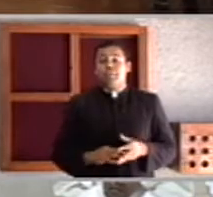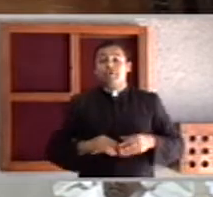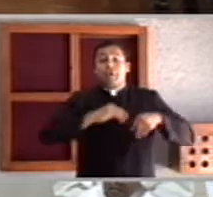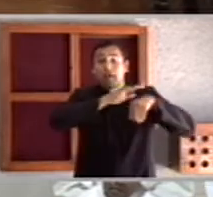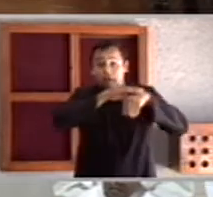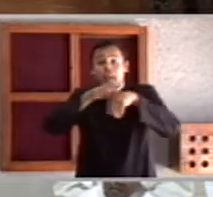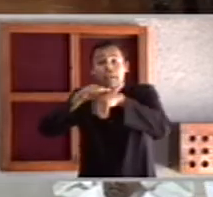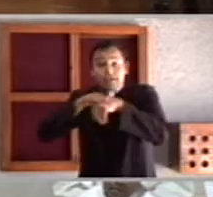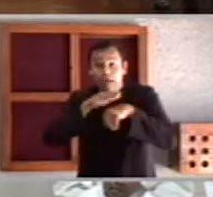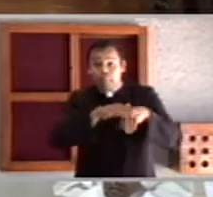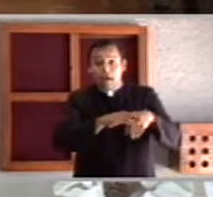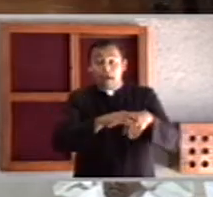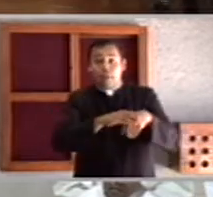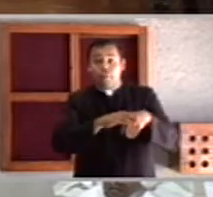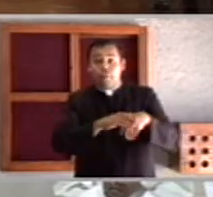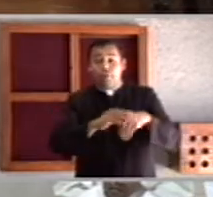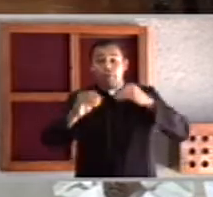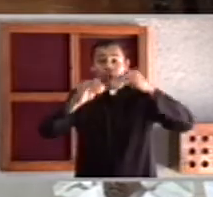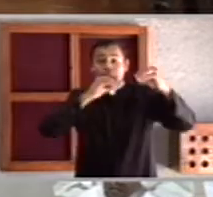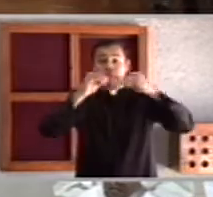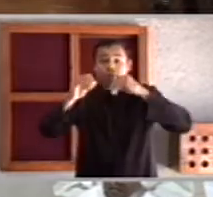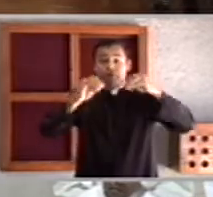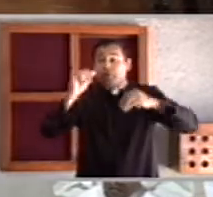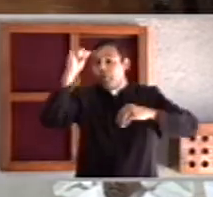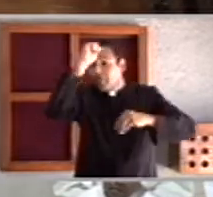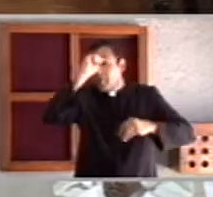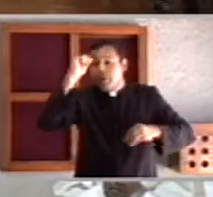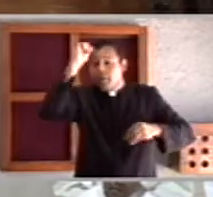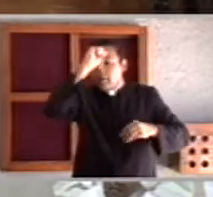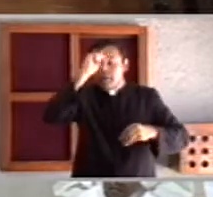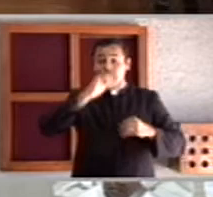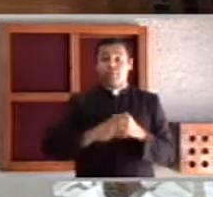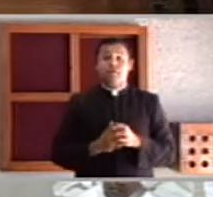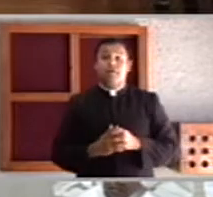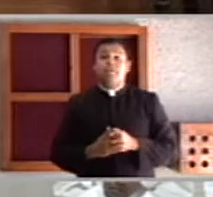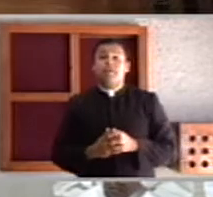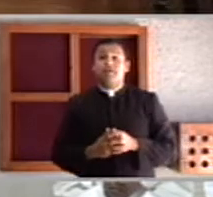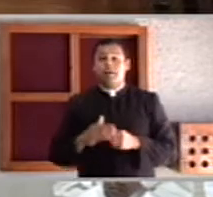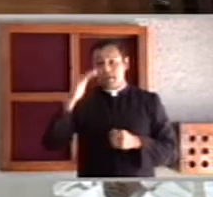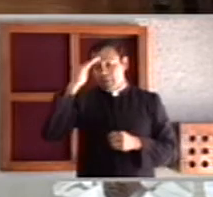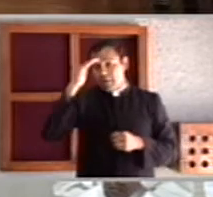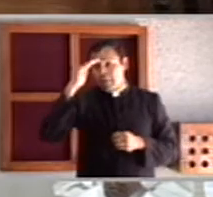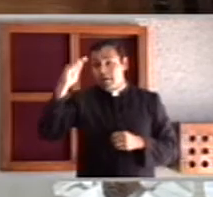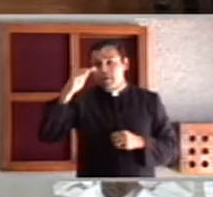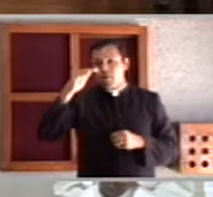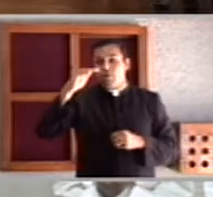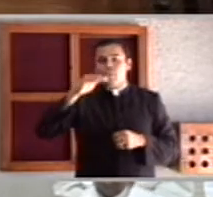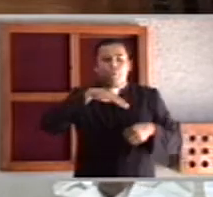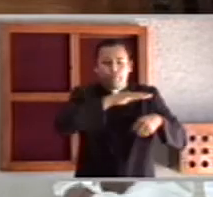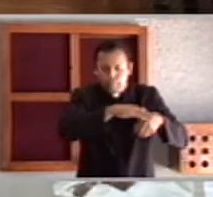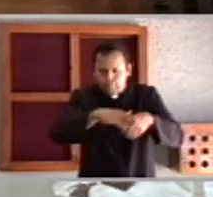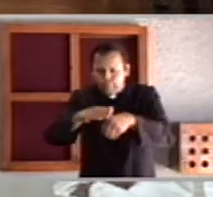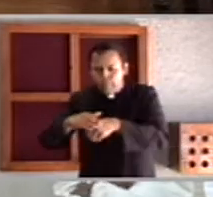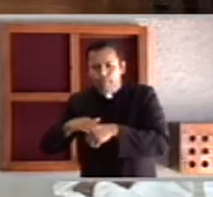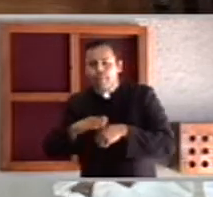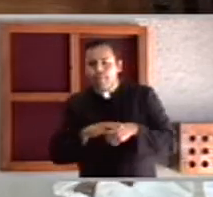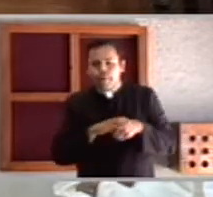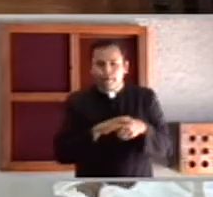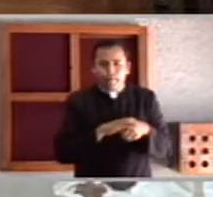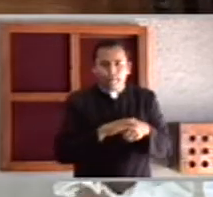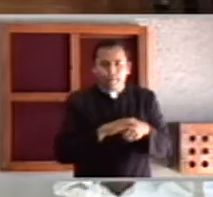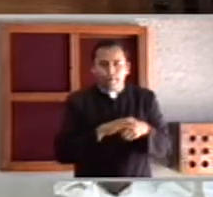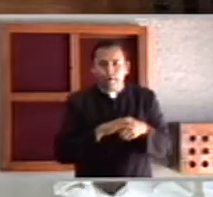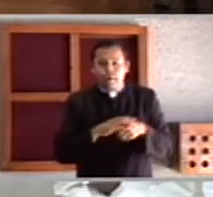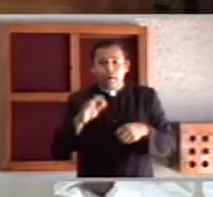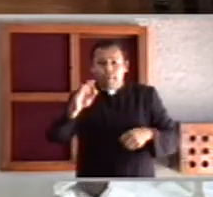Señor nos llama a vivir esa riqueza de la fe, esa